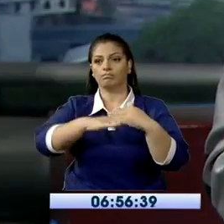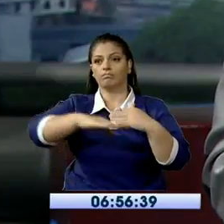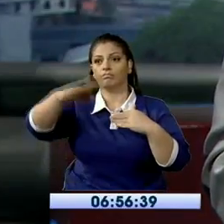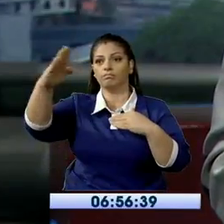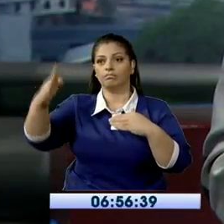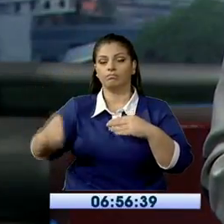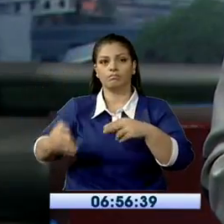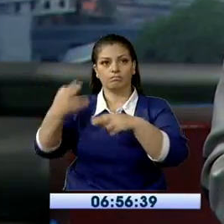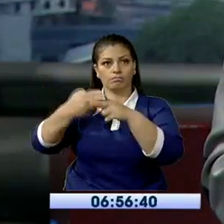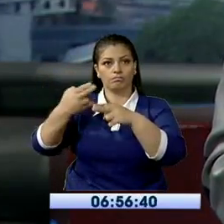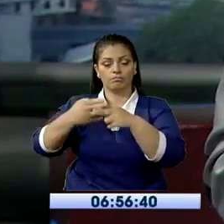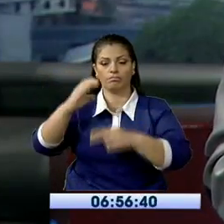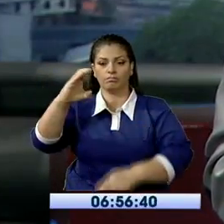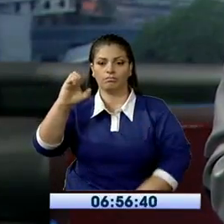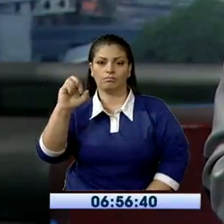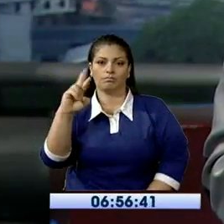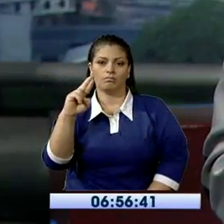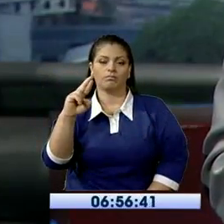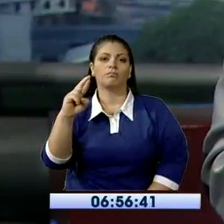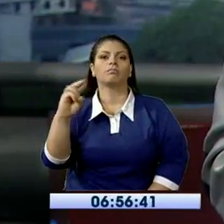al norte de Guayaquil.